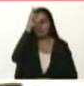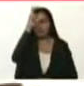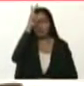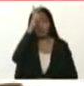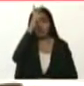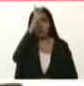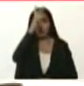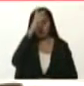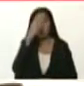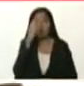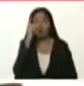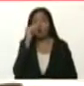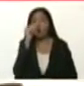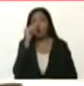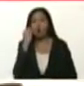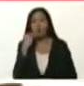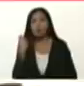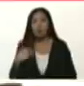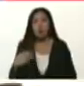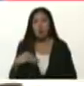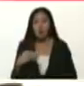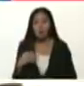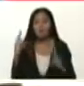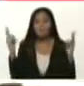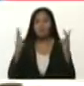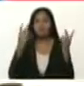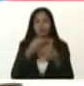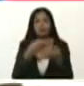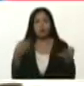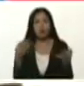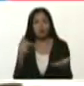joven muchacho, Víctor Clara, que están, bueno, ahí están,